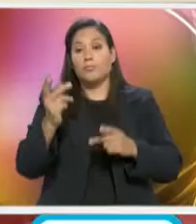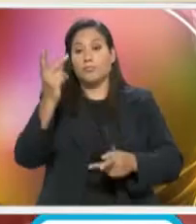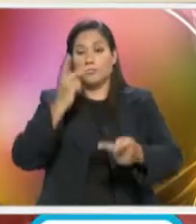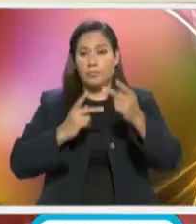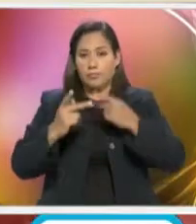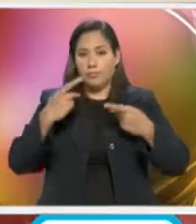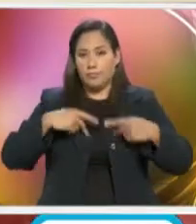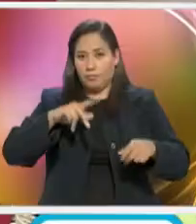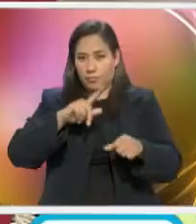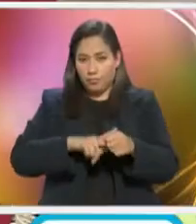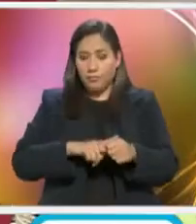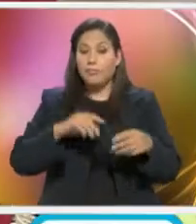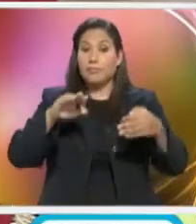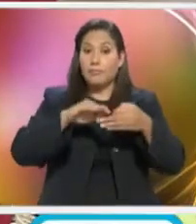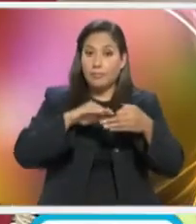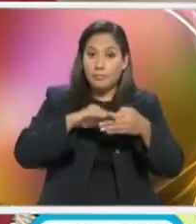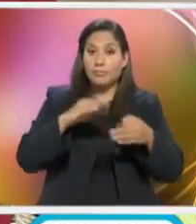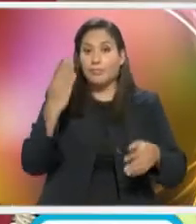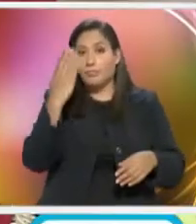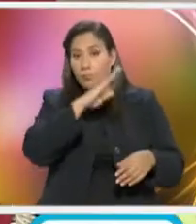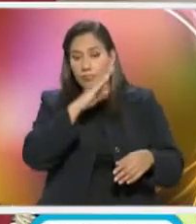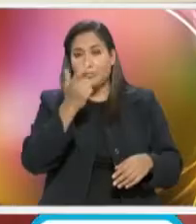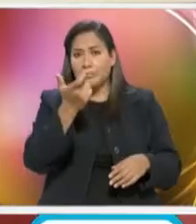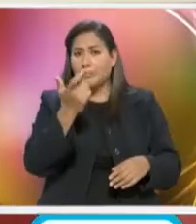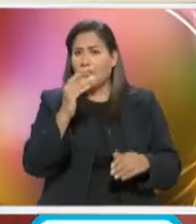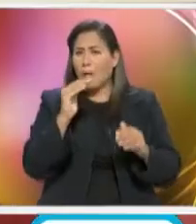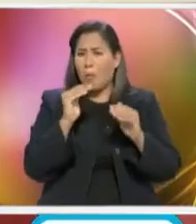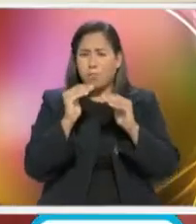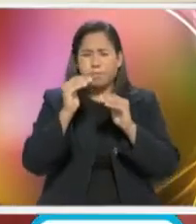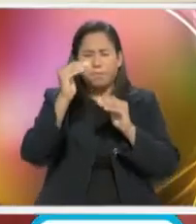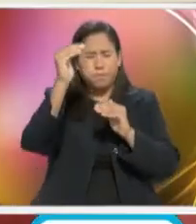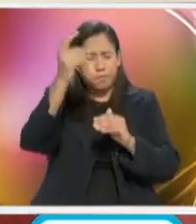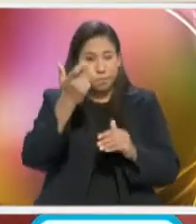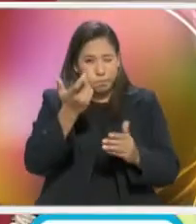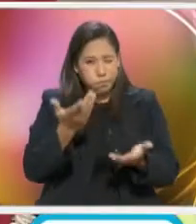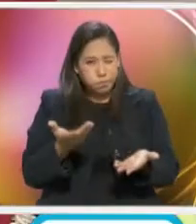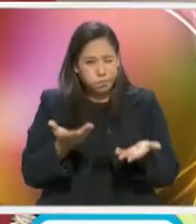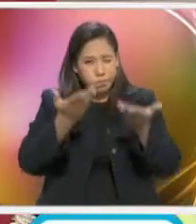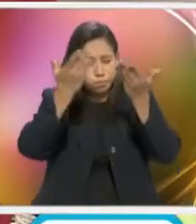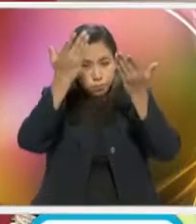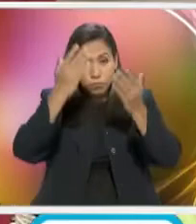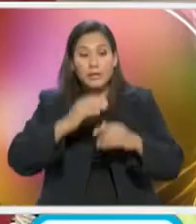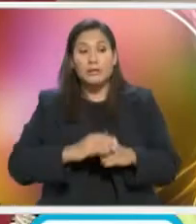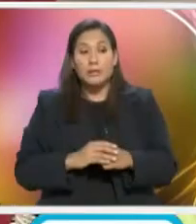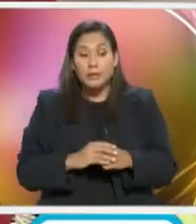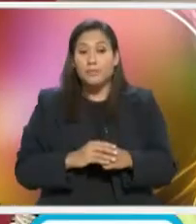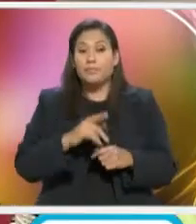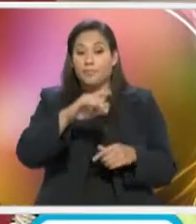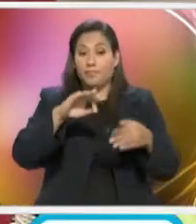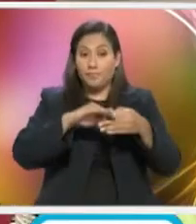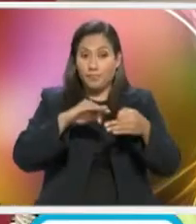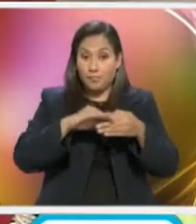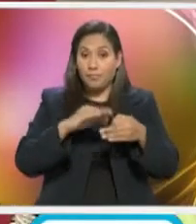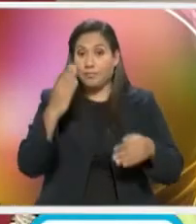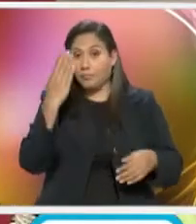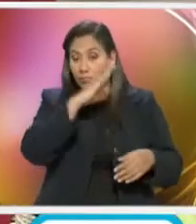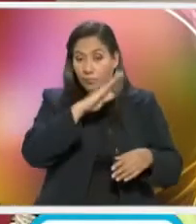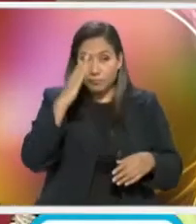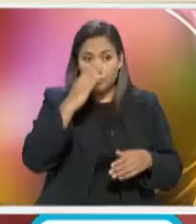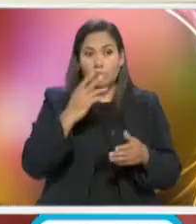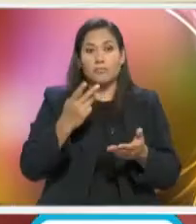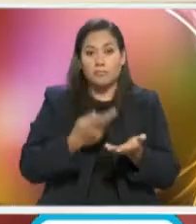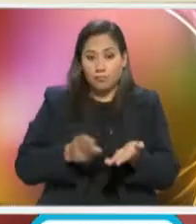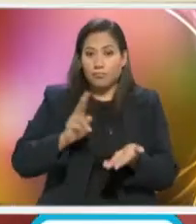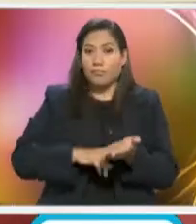tasa variable. Entonces, la inflación en ese momento era tan alta que estaba creciendo mucho. Entonces, la tasa variable se multiplicaba y